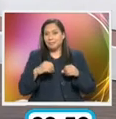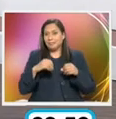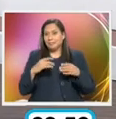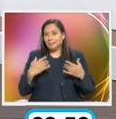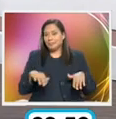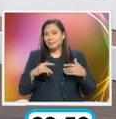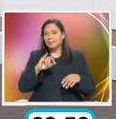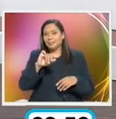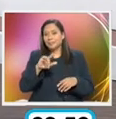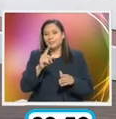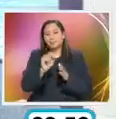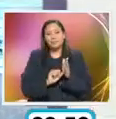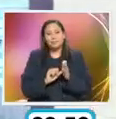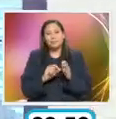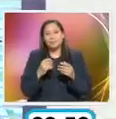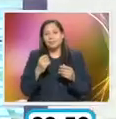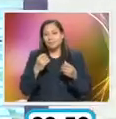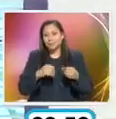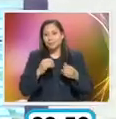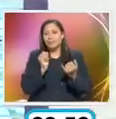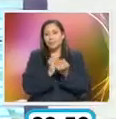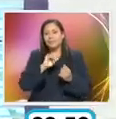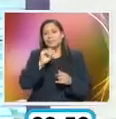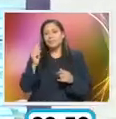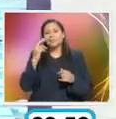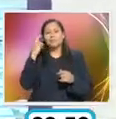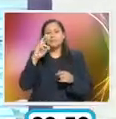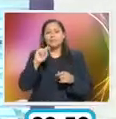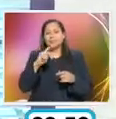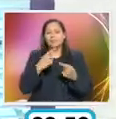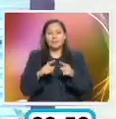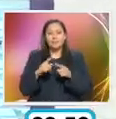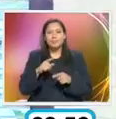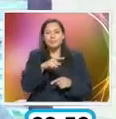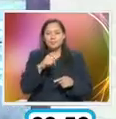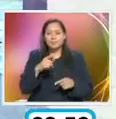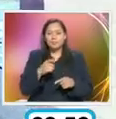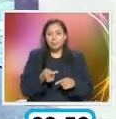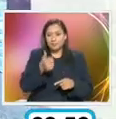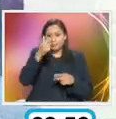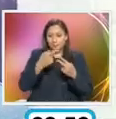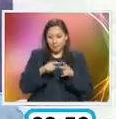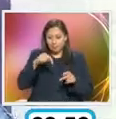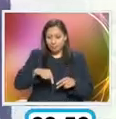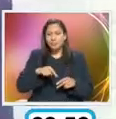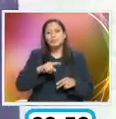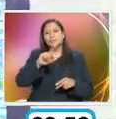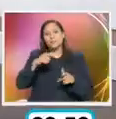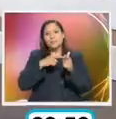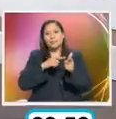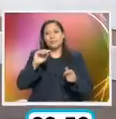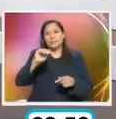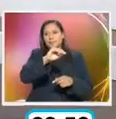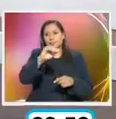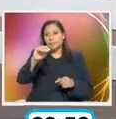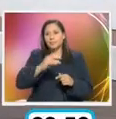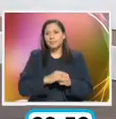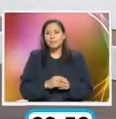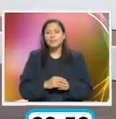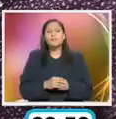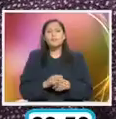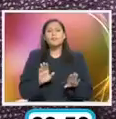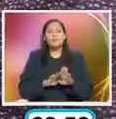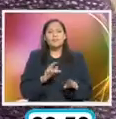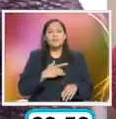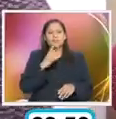Sí, viene un mesecito bastante fuerte, igual con algunos otros medios. Sí. Apenas empezamos aquí, pero igual le vamos a seguir. Oye, ¿y qué te